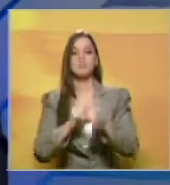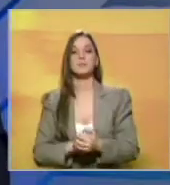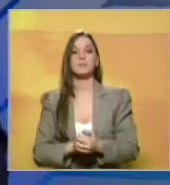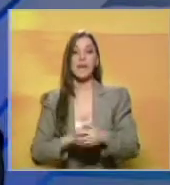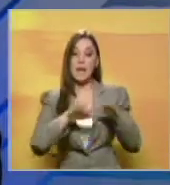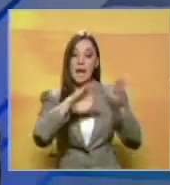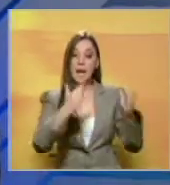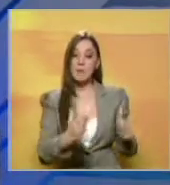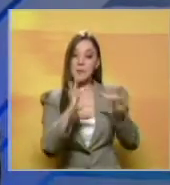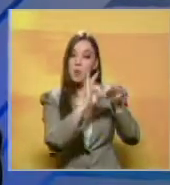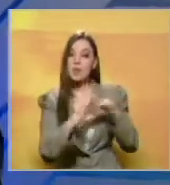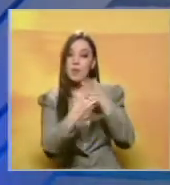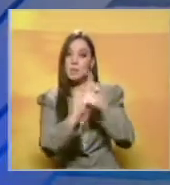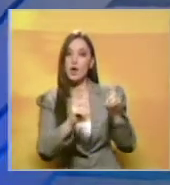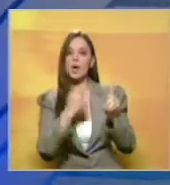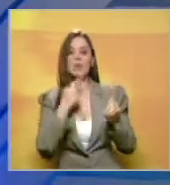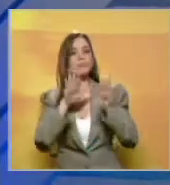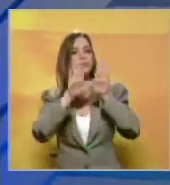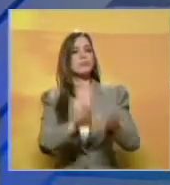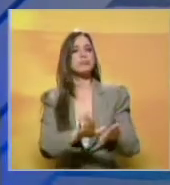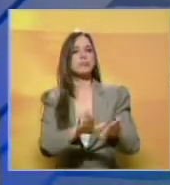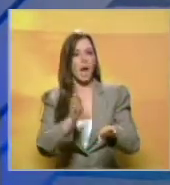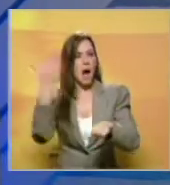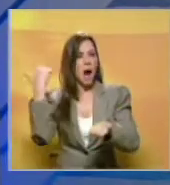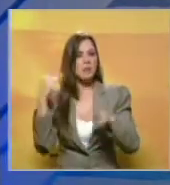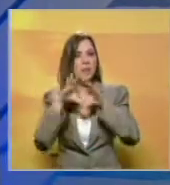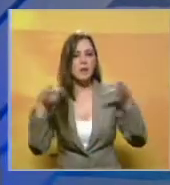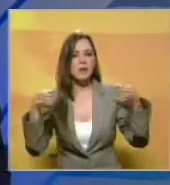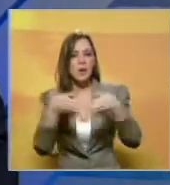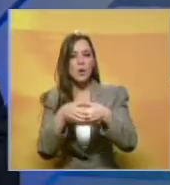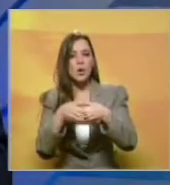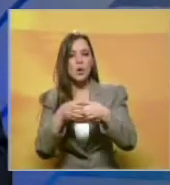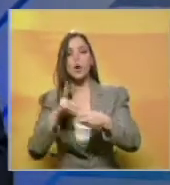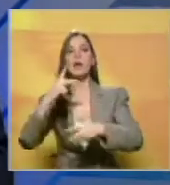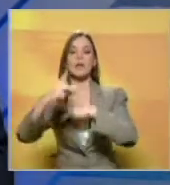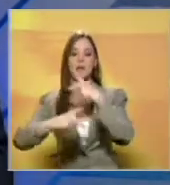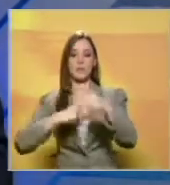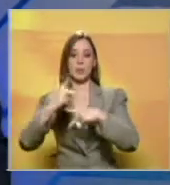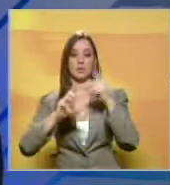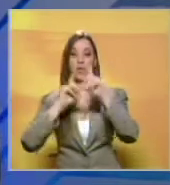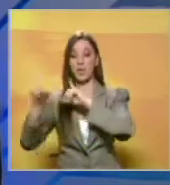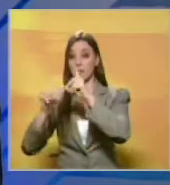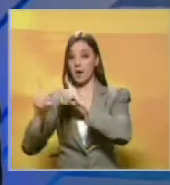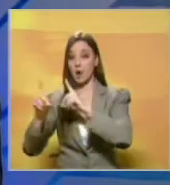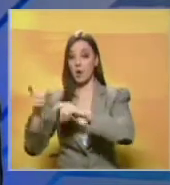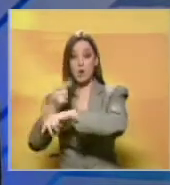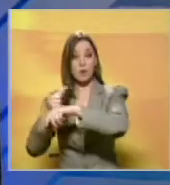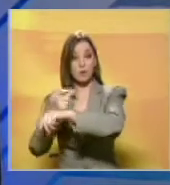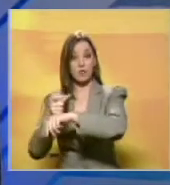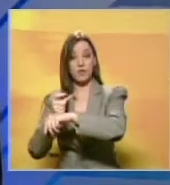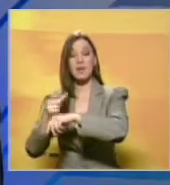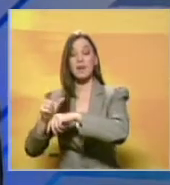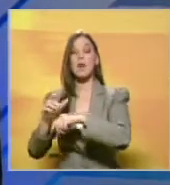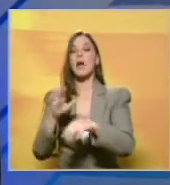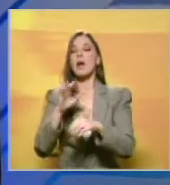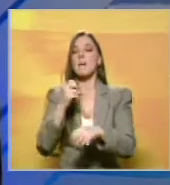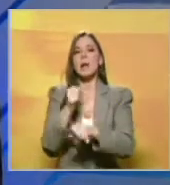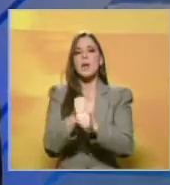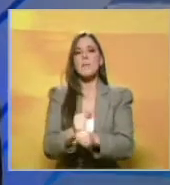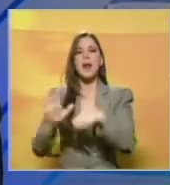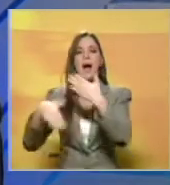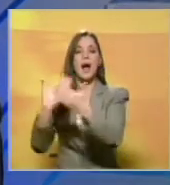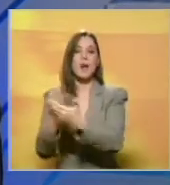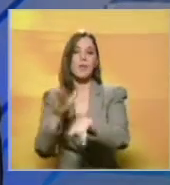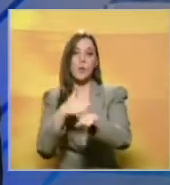de la Unidad Democrática paralizó las reuniones técnicas de trabajo en el marco del proceso de diálogo con el gobierno nacional hasta el jueves, en respuesta